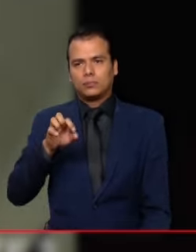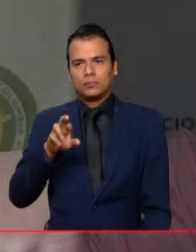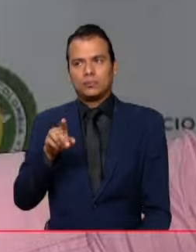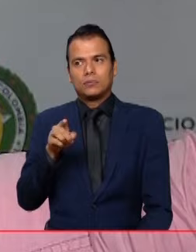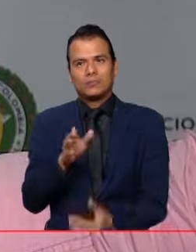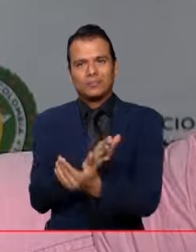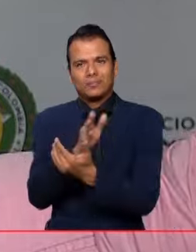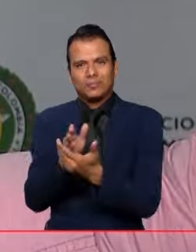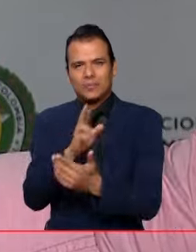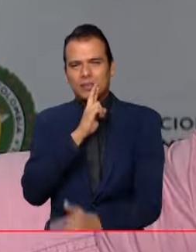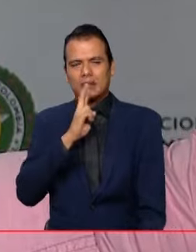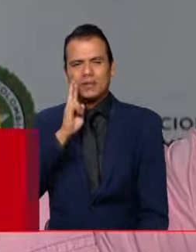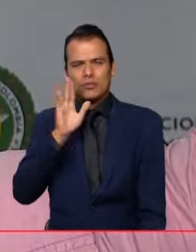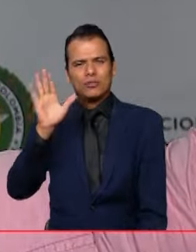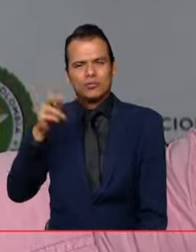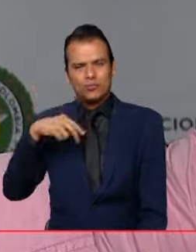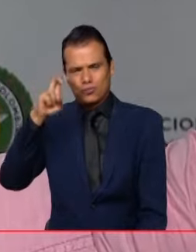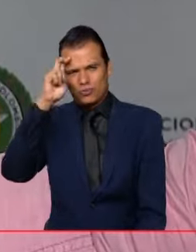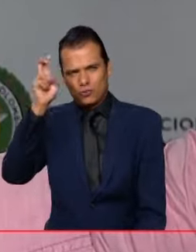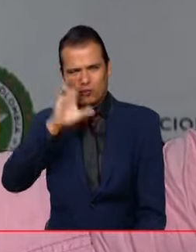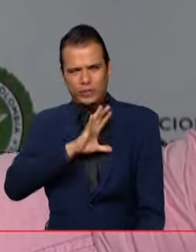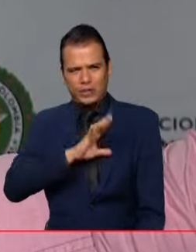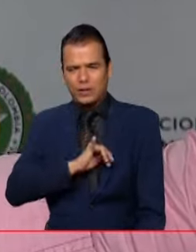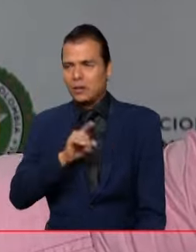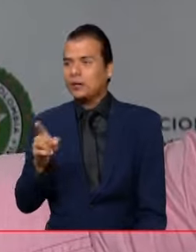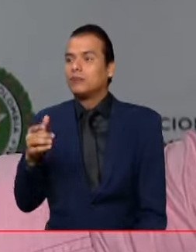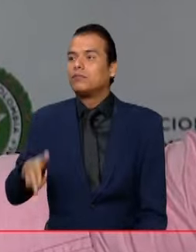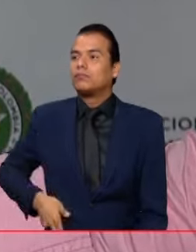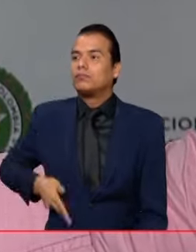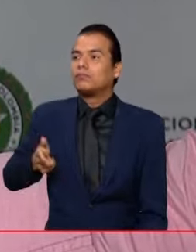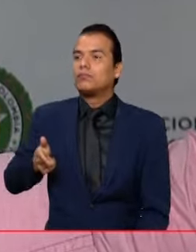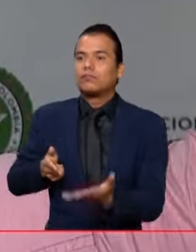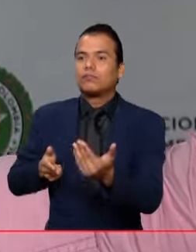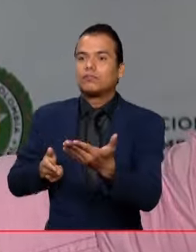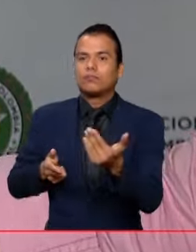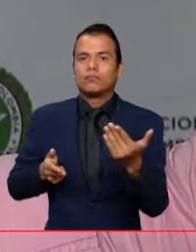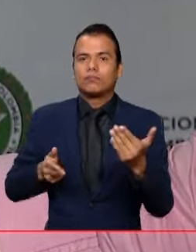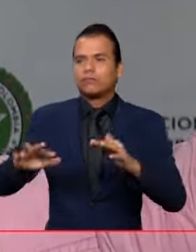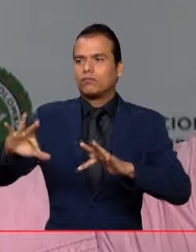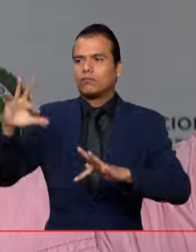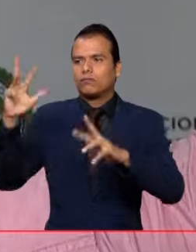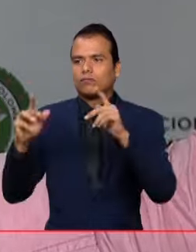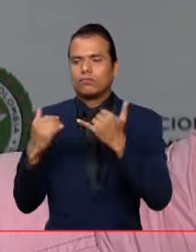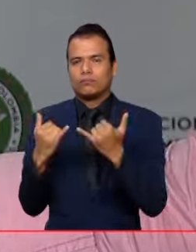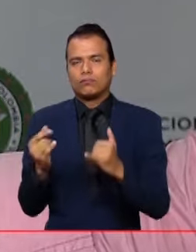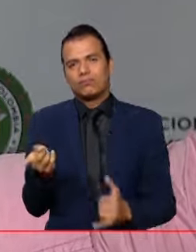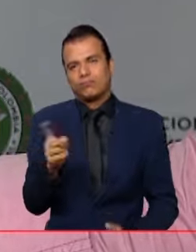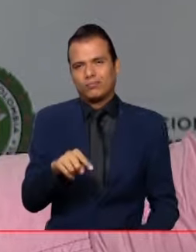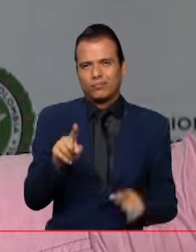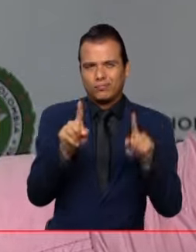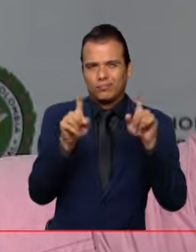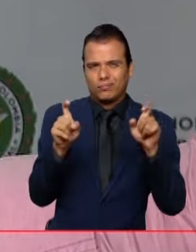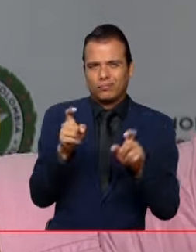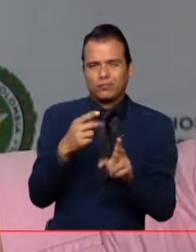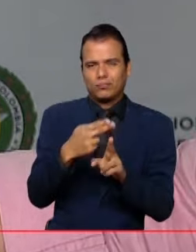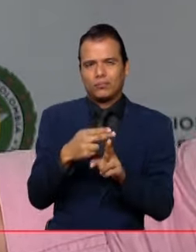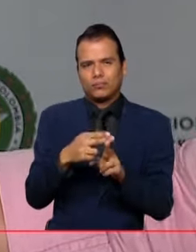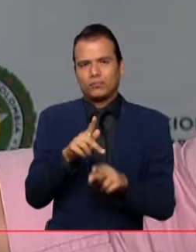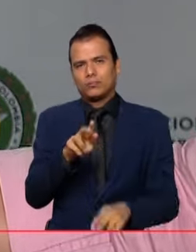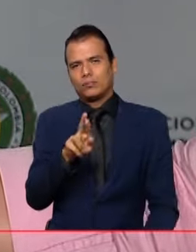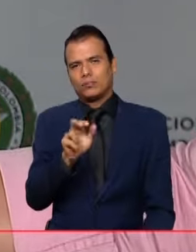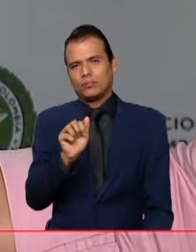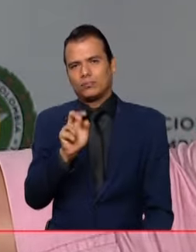y con arma de fuego hurta, digamos, elementos personales de estas personas. Y alias Franklin, quien ingresaba